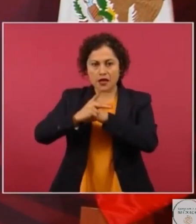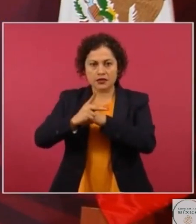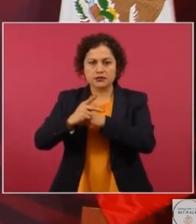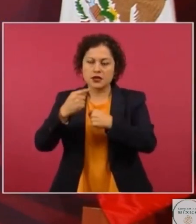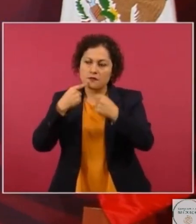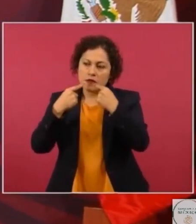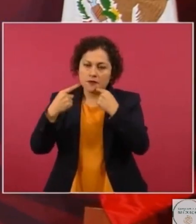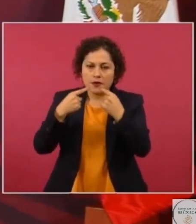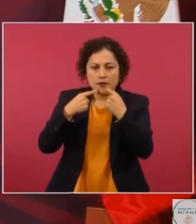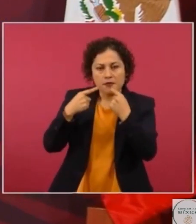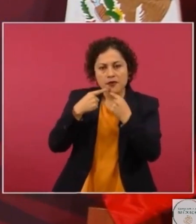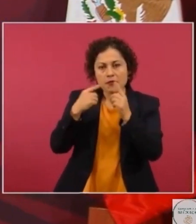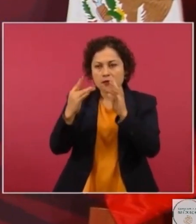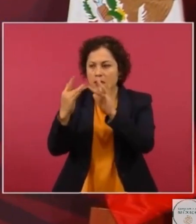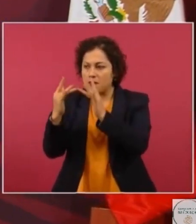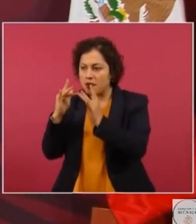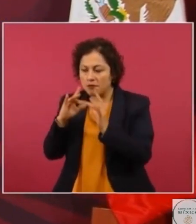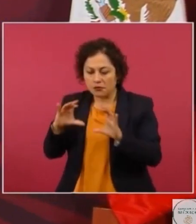intercambios